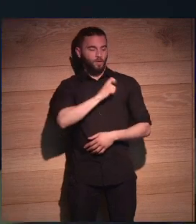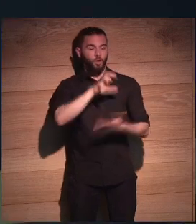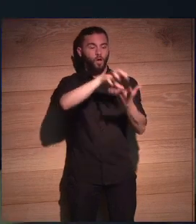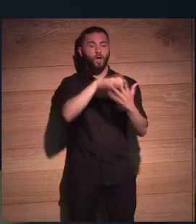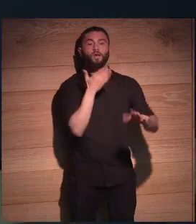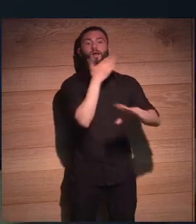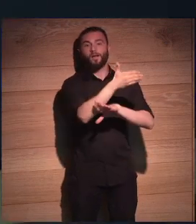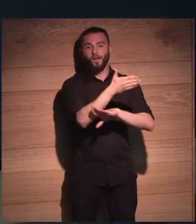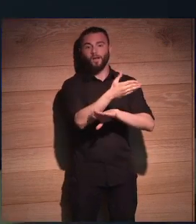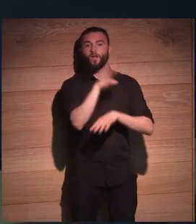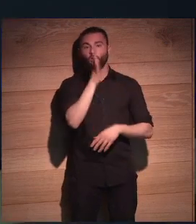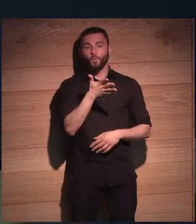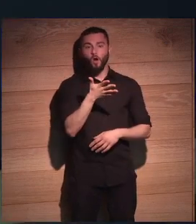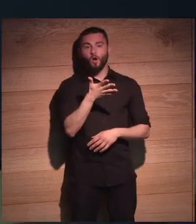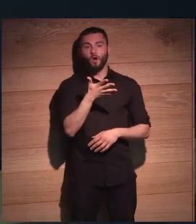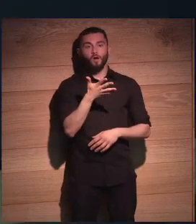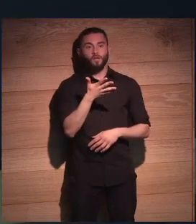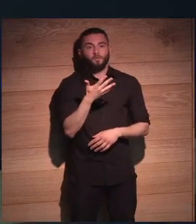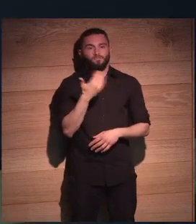comisaría, porque ya habían conectado hasta